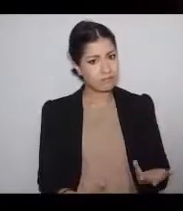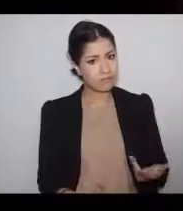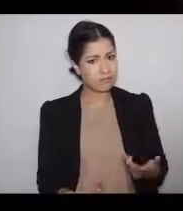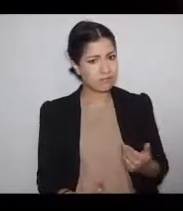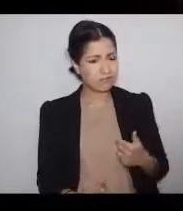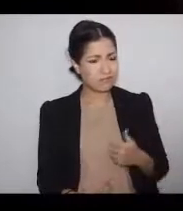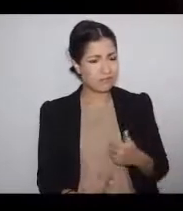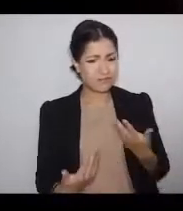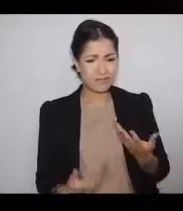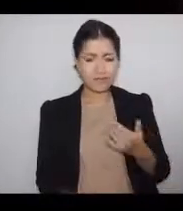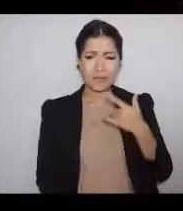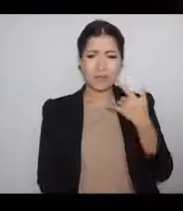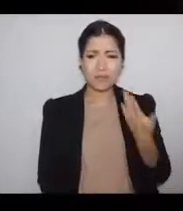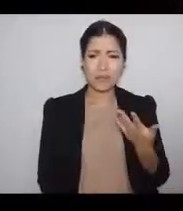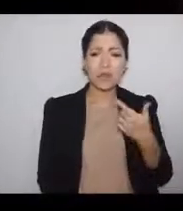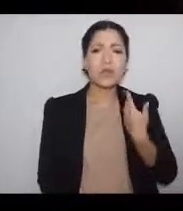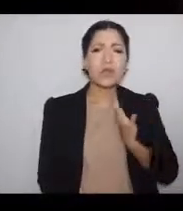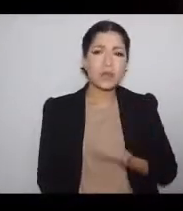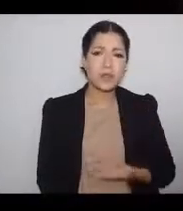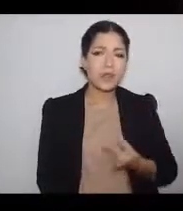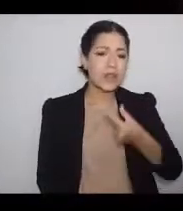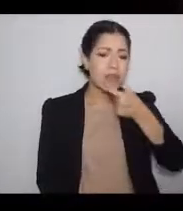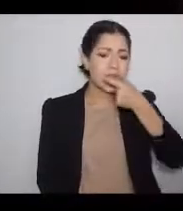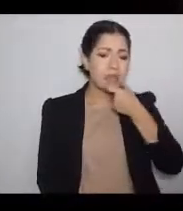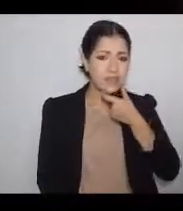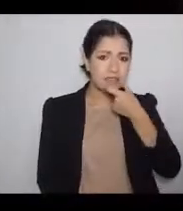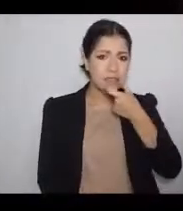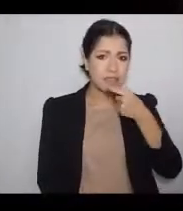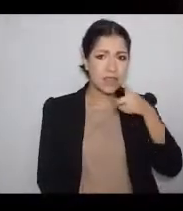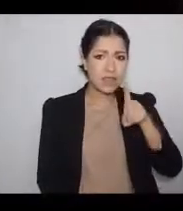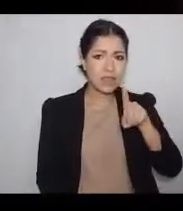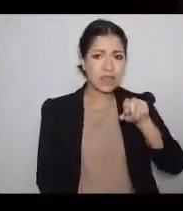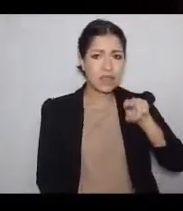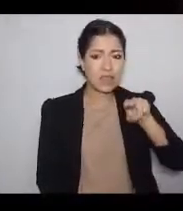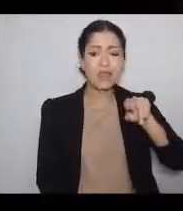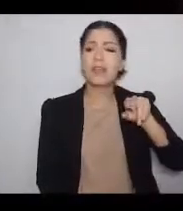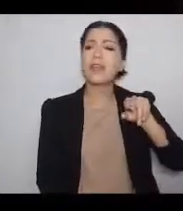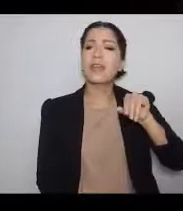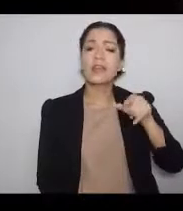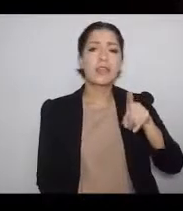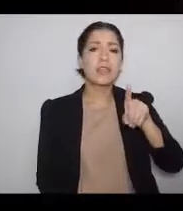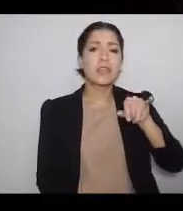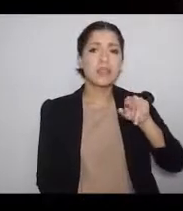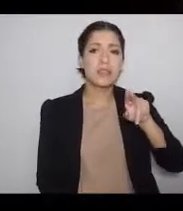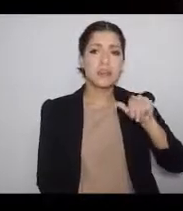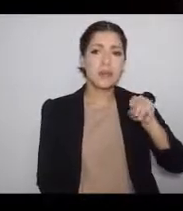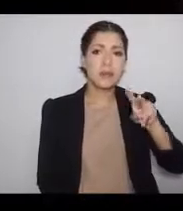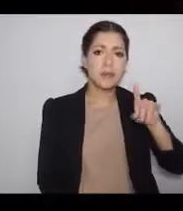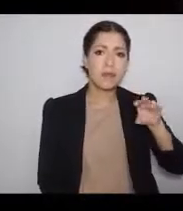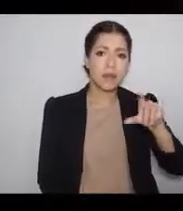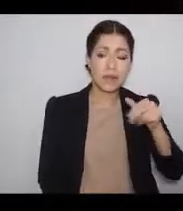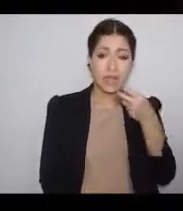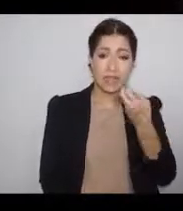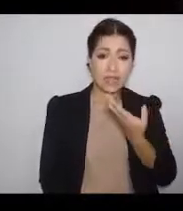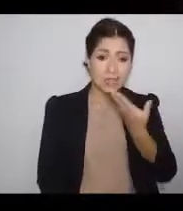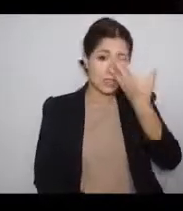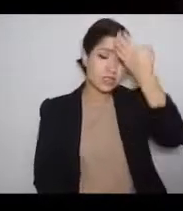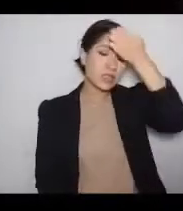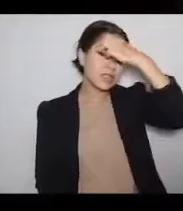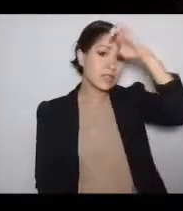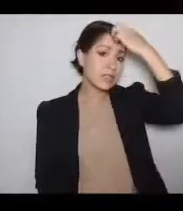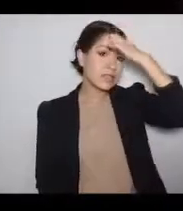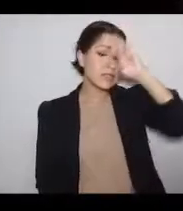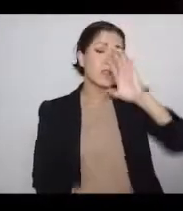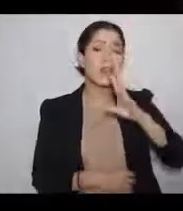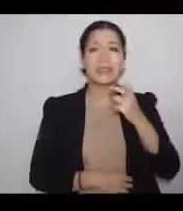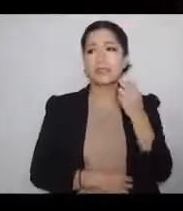Extraña las galletas de Dinamarca. Son su única preocupación. Su universo